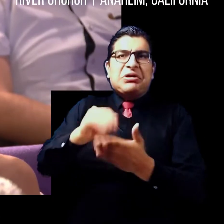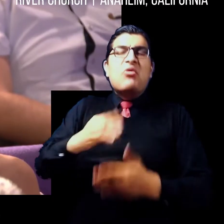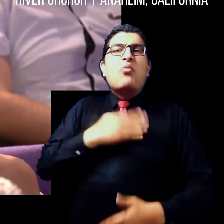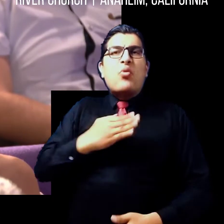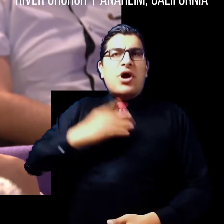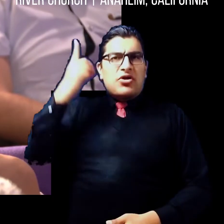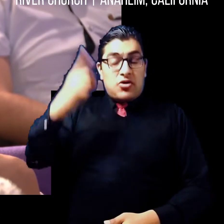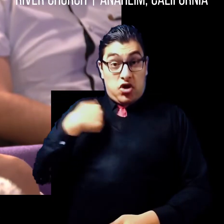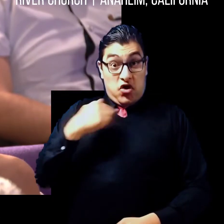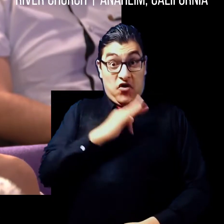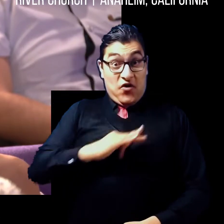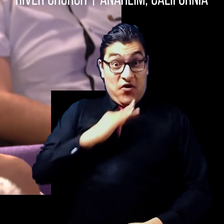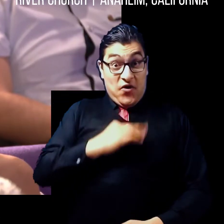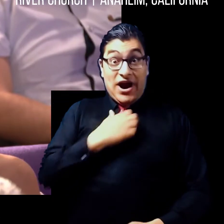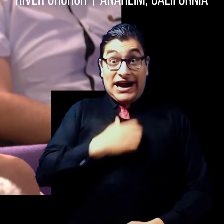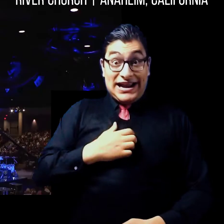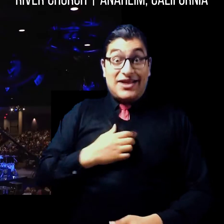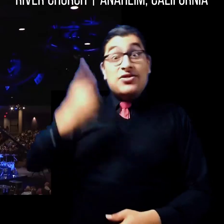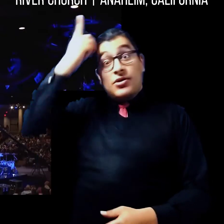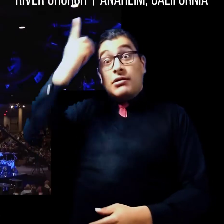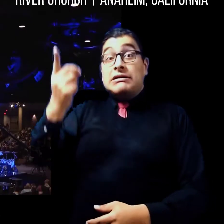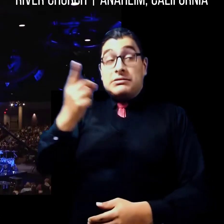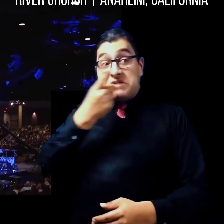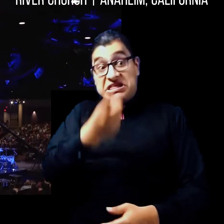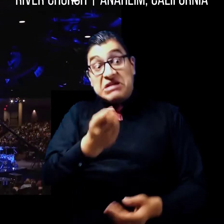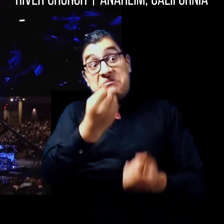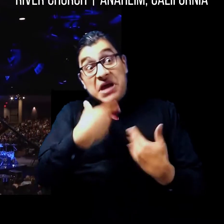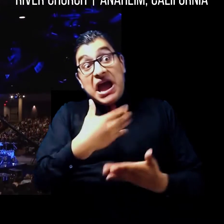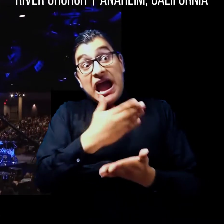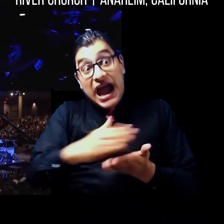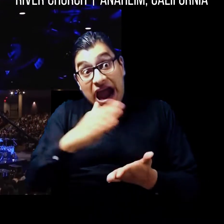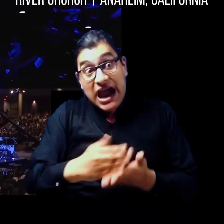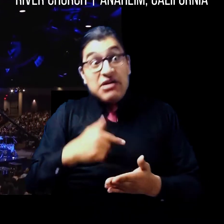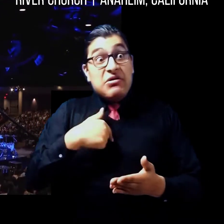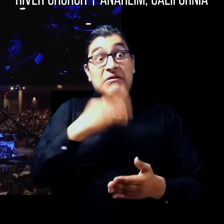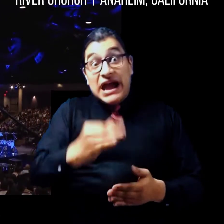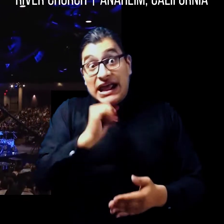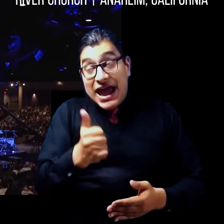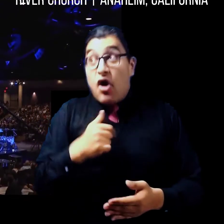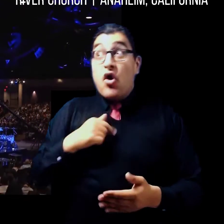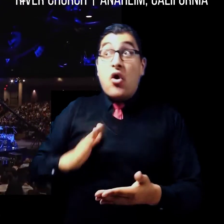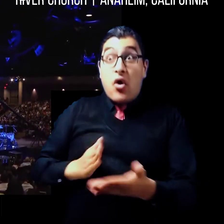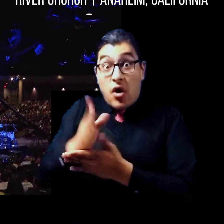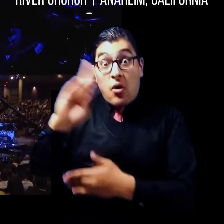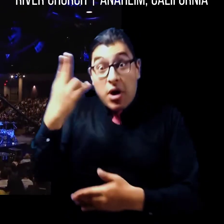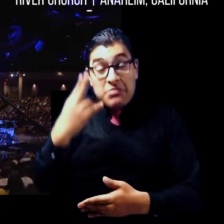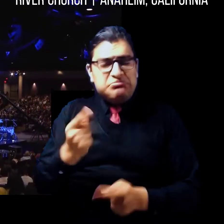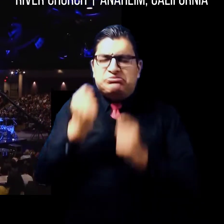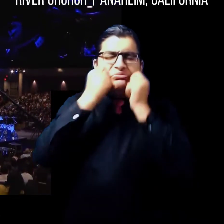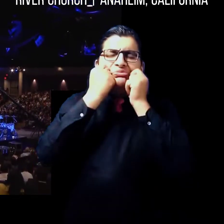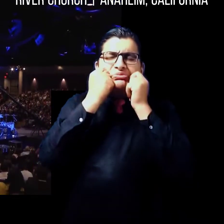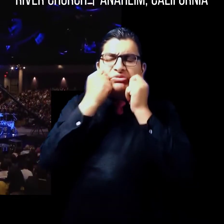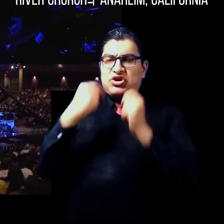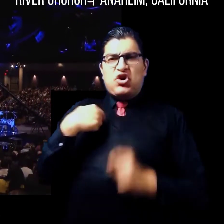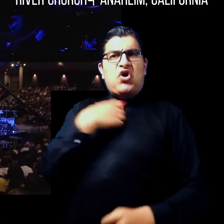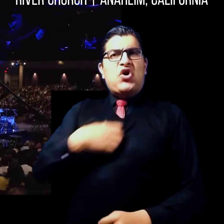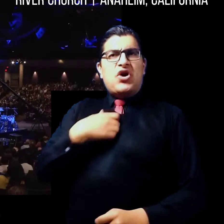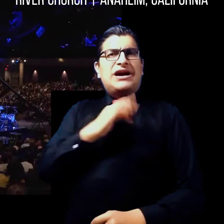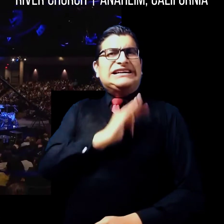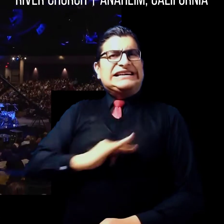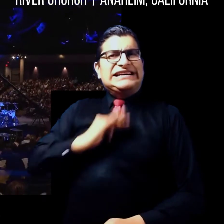Mi felicidad no depende del crédito denegado, el crédito aceptado, de la universidad a la que vaya o no. Mi felicidad,